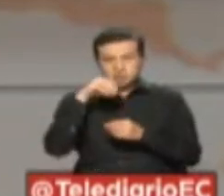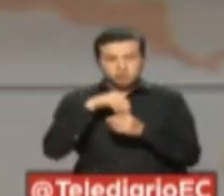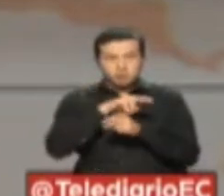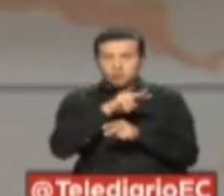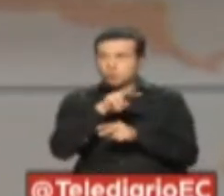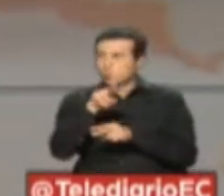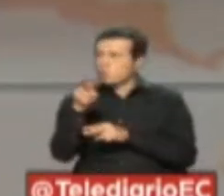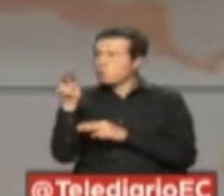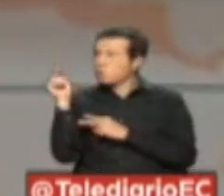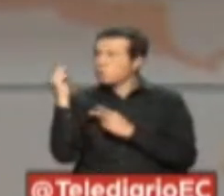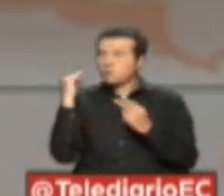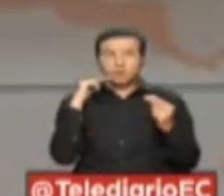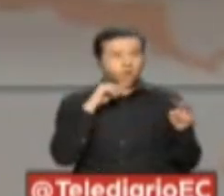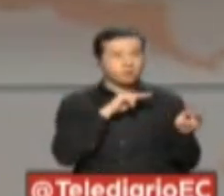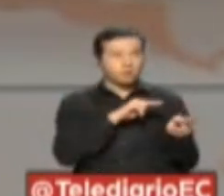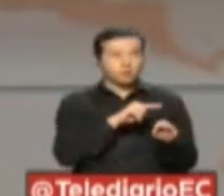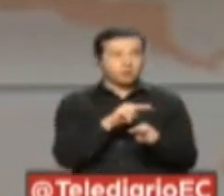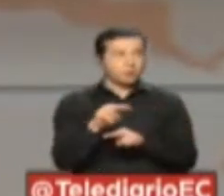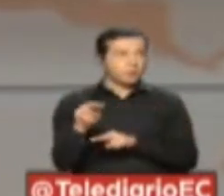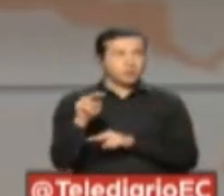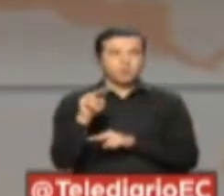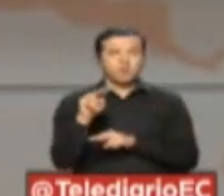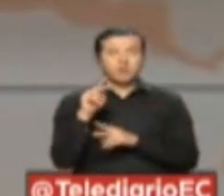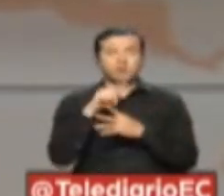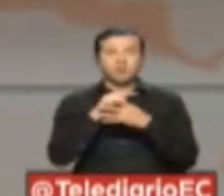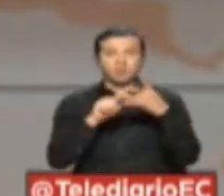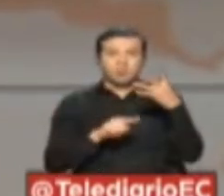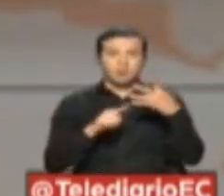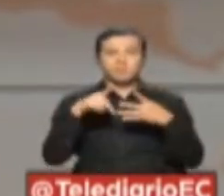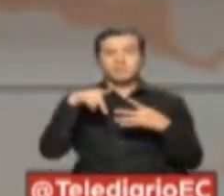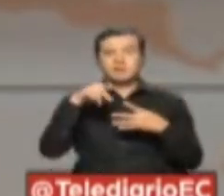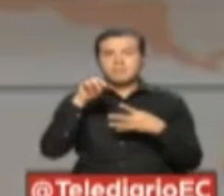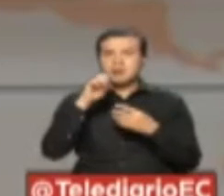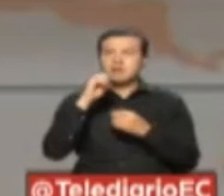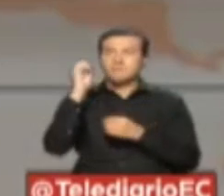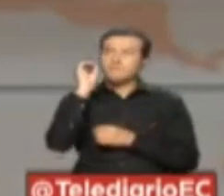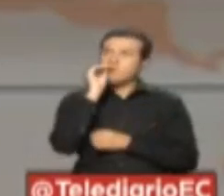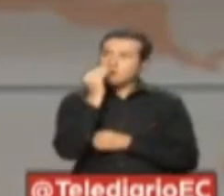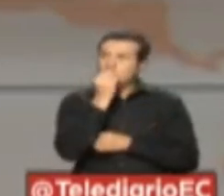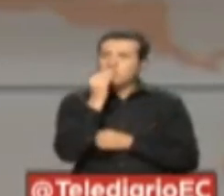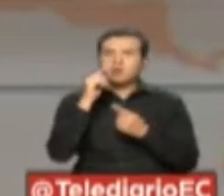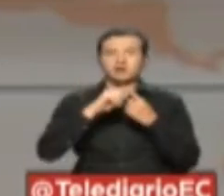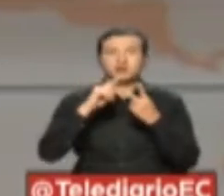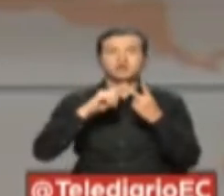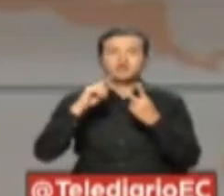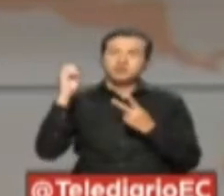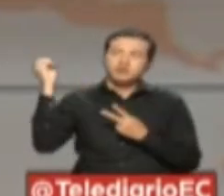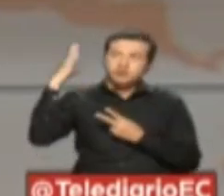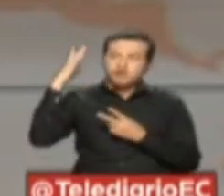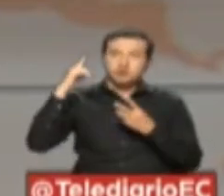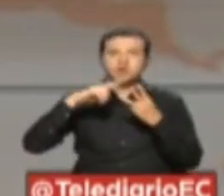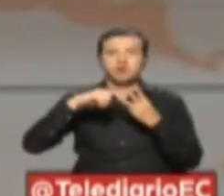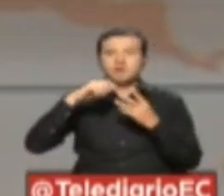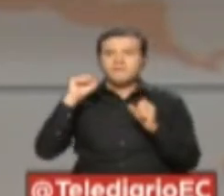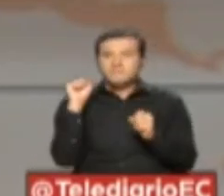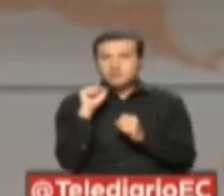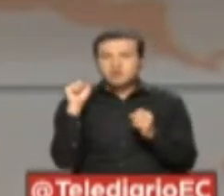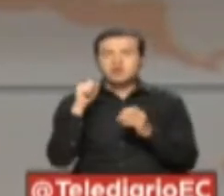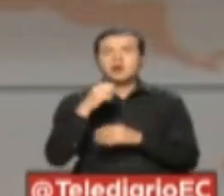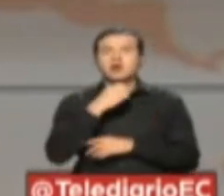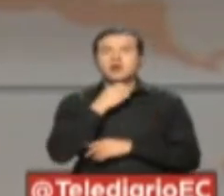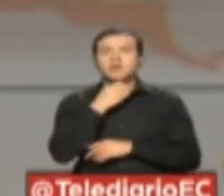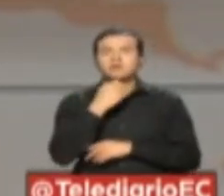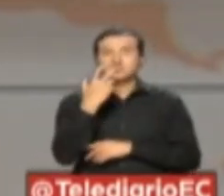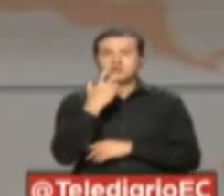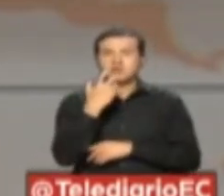de cuatro estaciones de japón el primavera otoño y también justo en el agosto 13